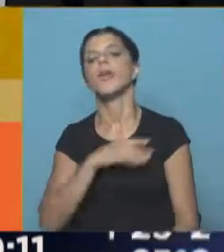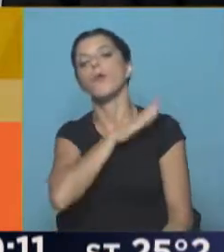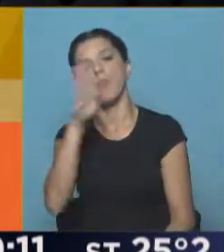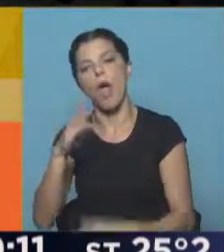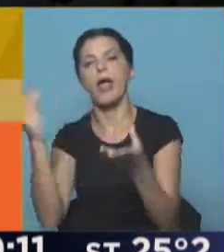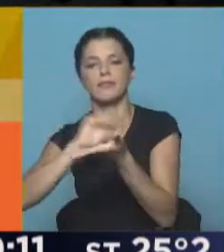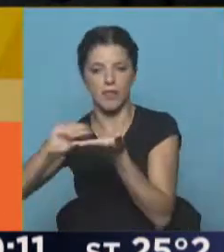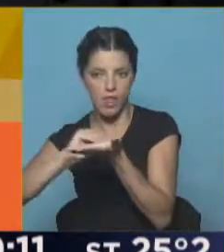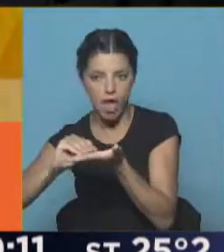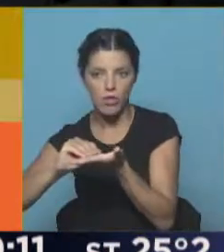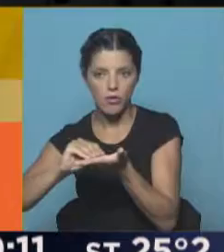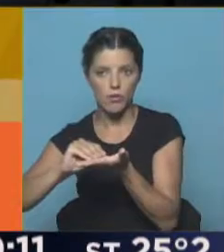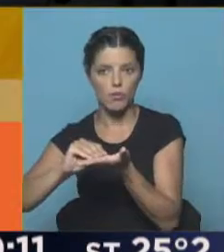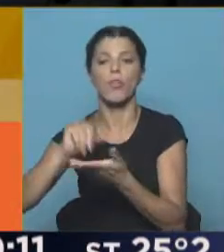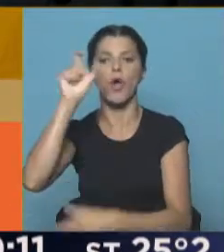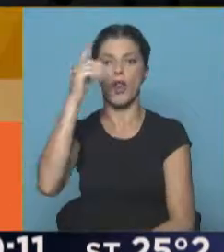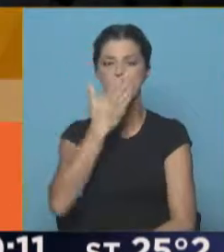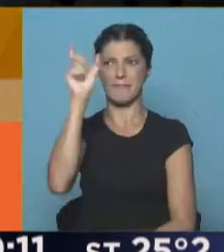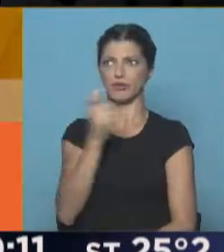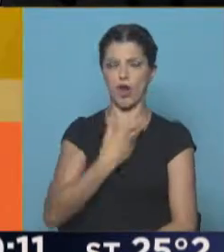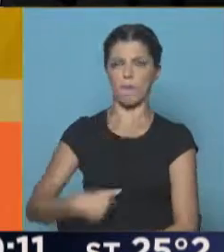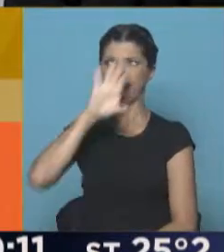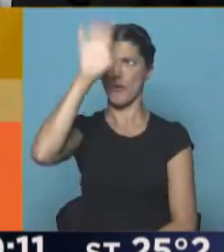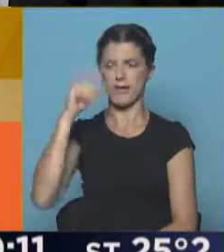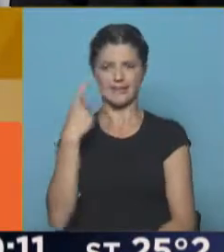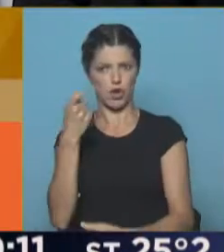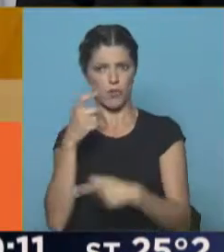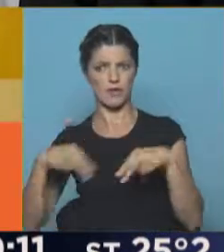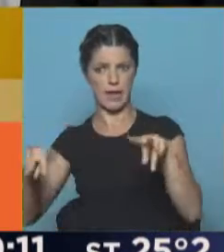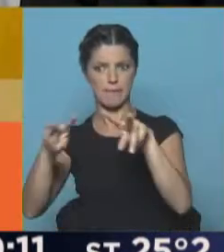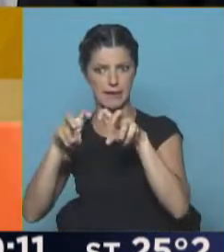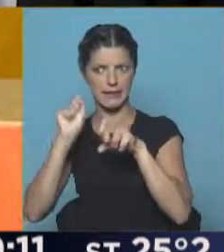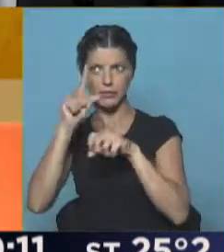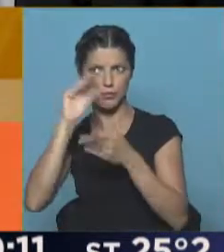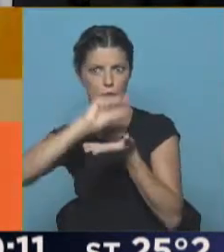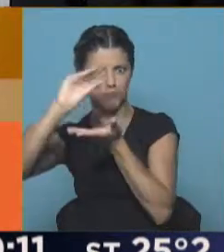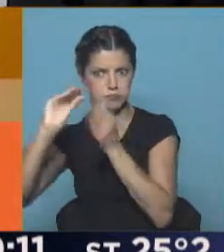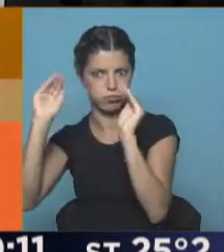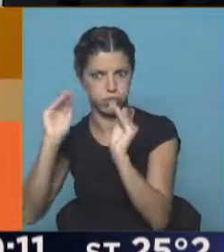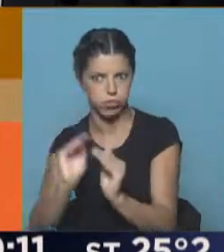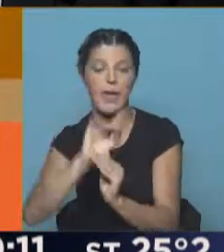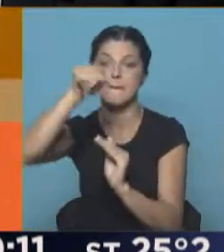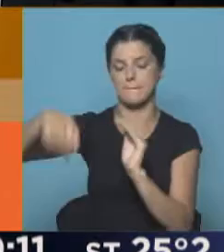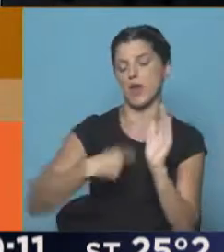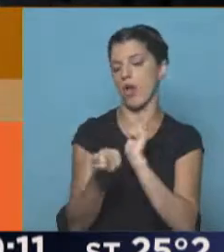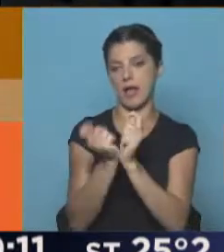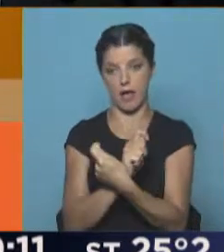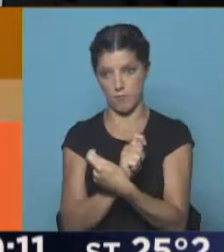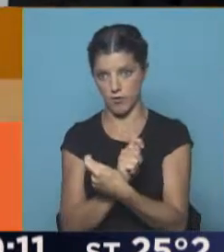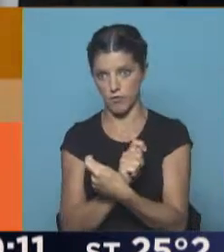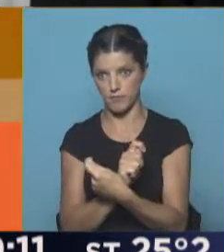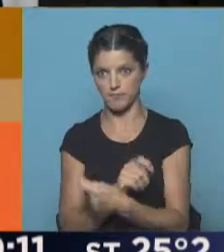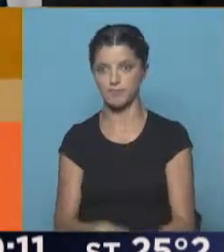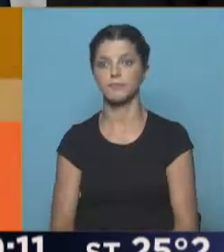las provincias vieron que se desfinanciaban enteras, habían juntado 6 impuestos, vinieron las correcciones y creo